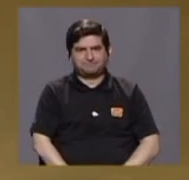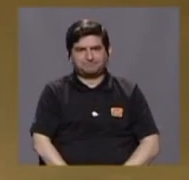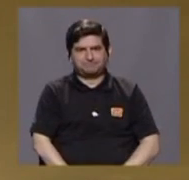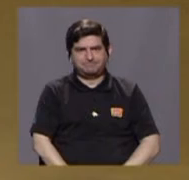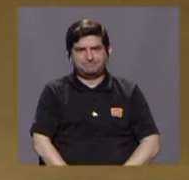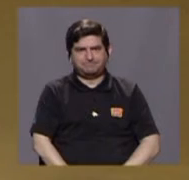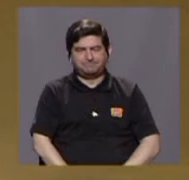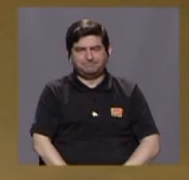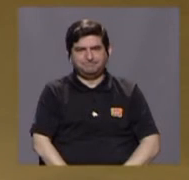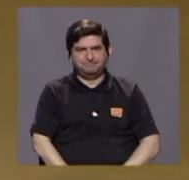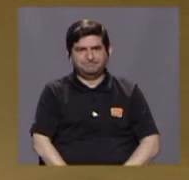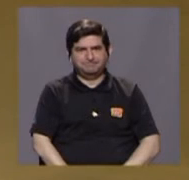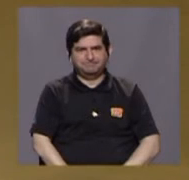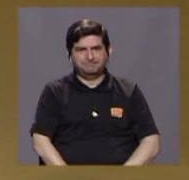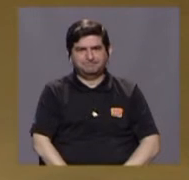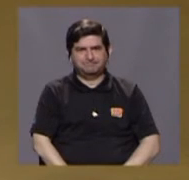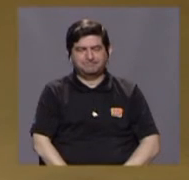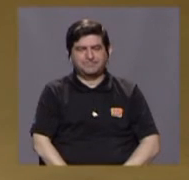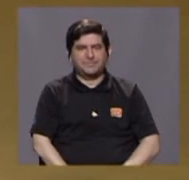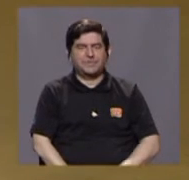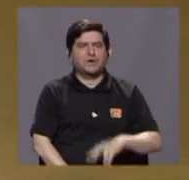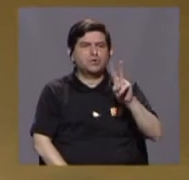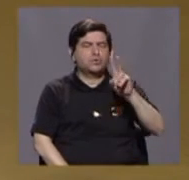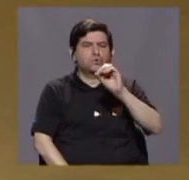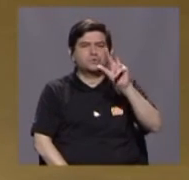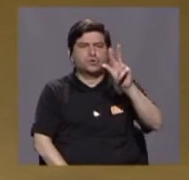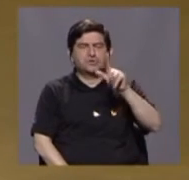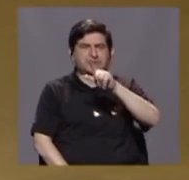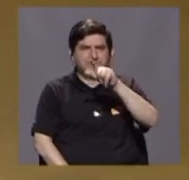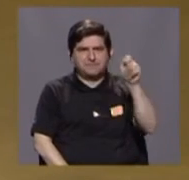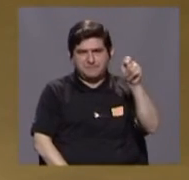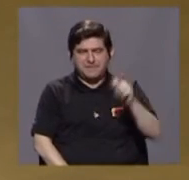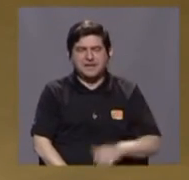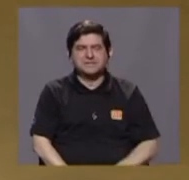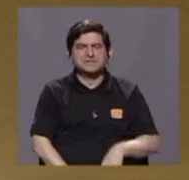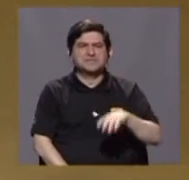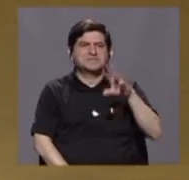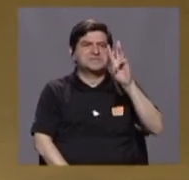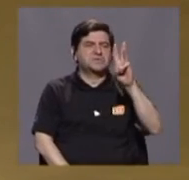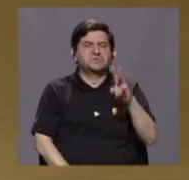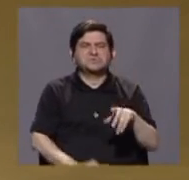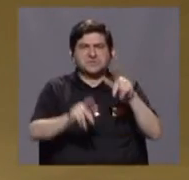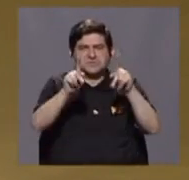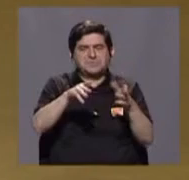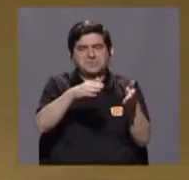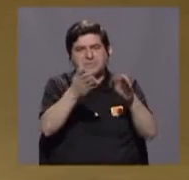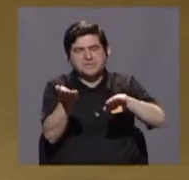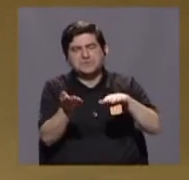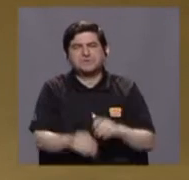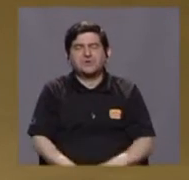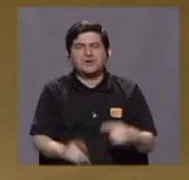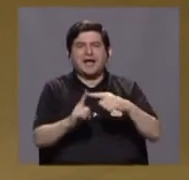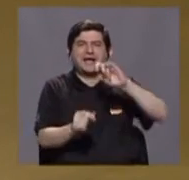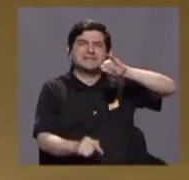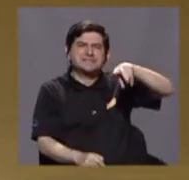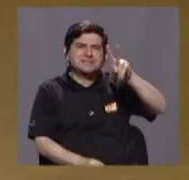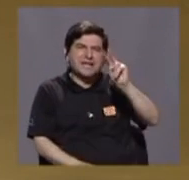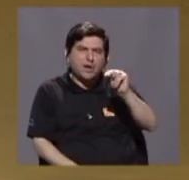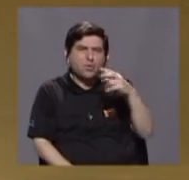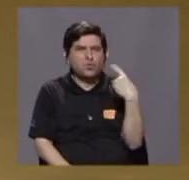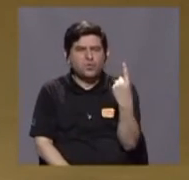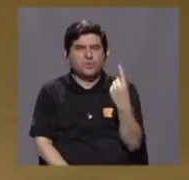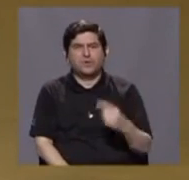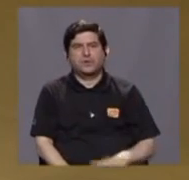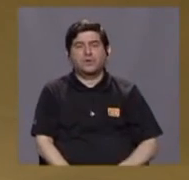Pasamos 2 o 3 meses con 6 defunciones. como por allá hasta junio había 6